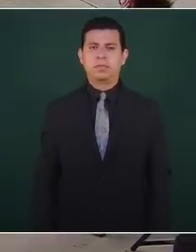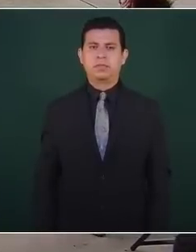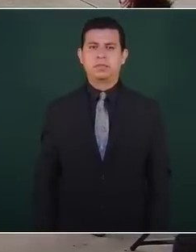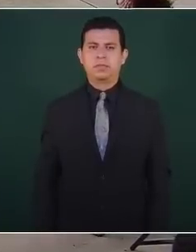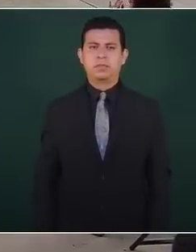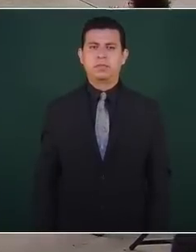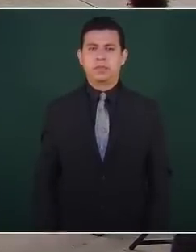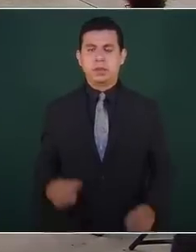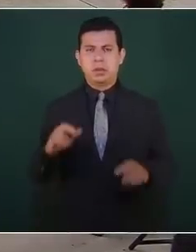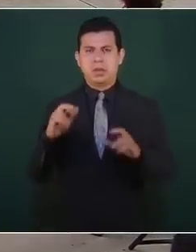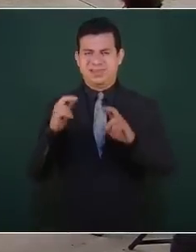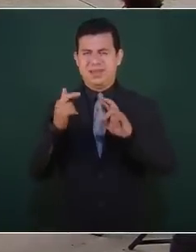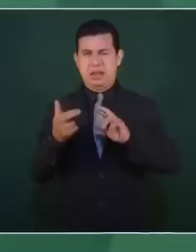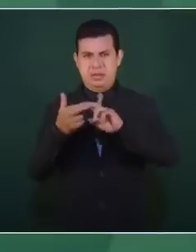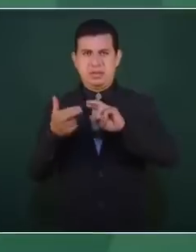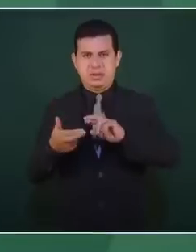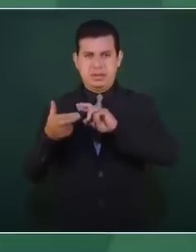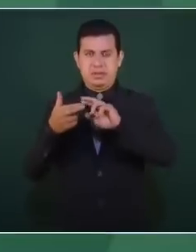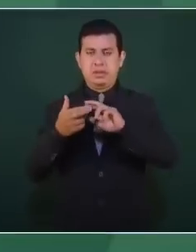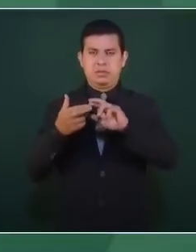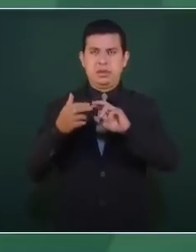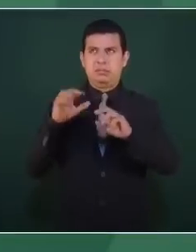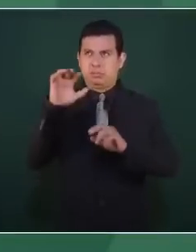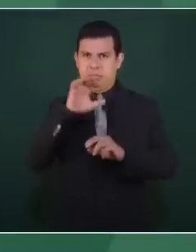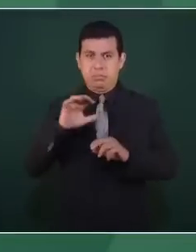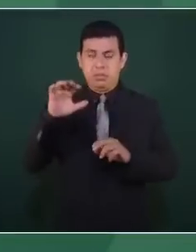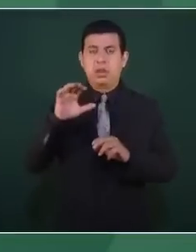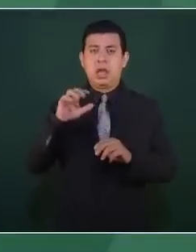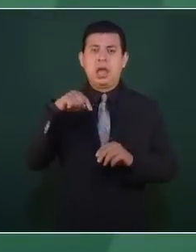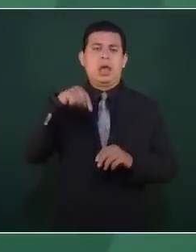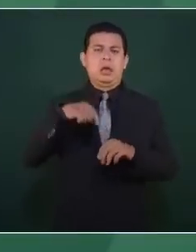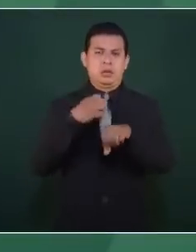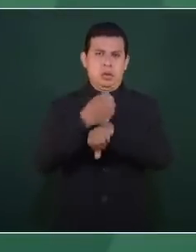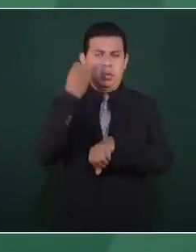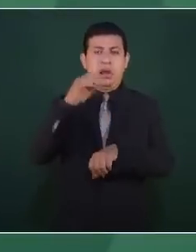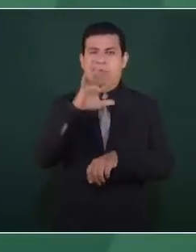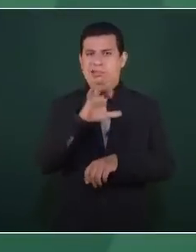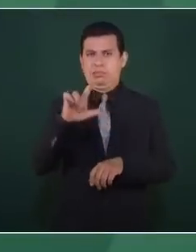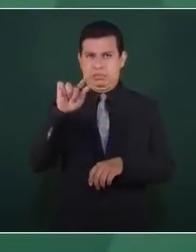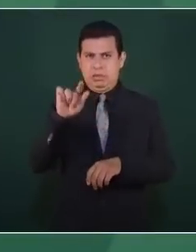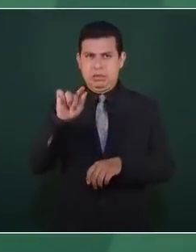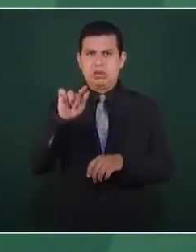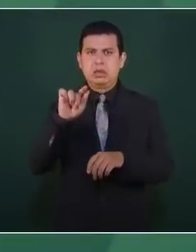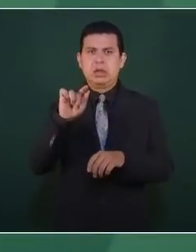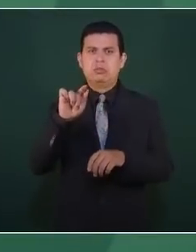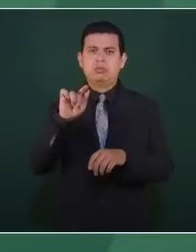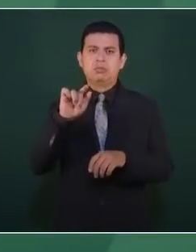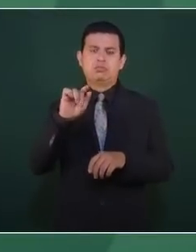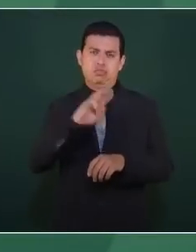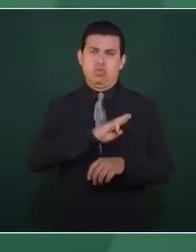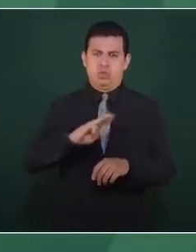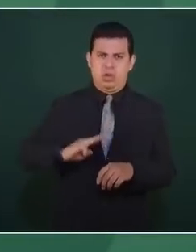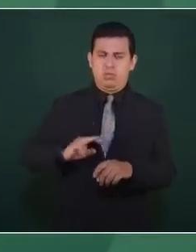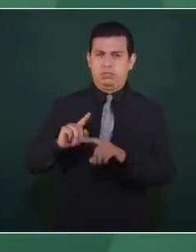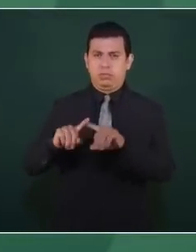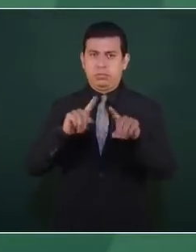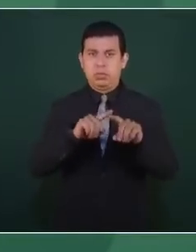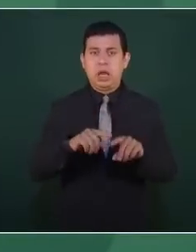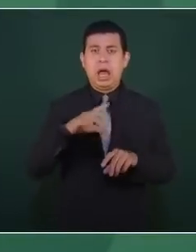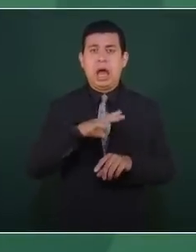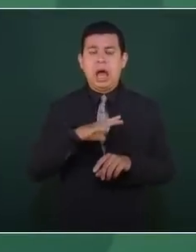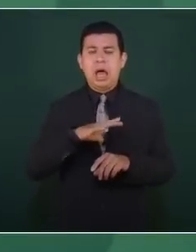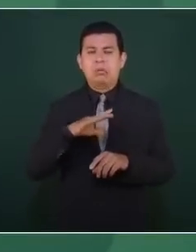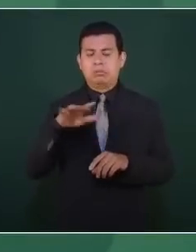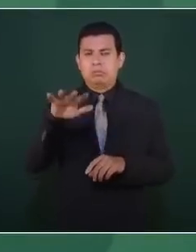de los municipios, de los 570 municipios que tiene el estado, hay 5 en los que se